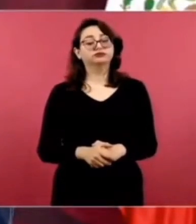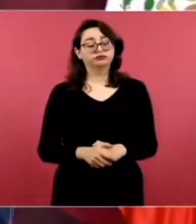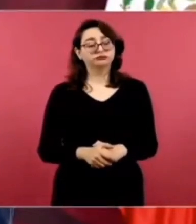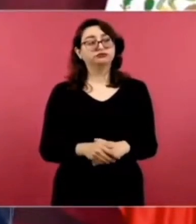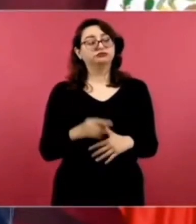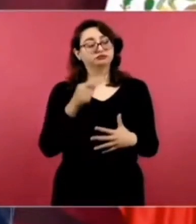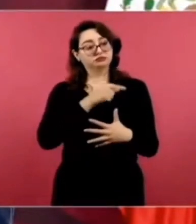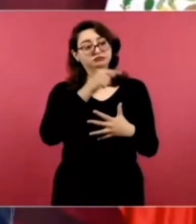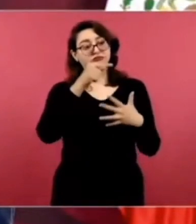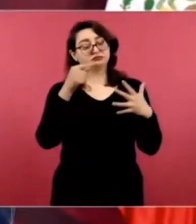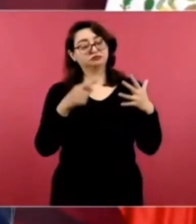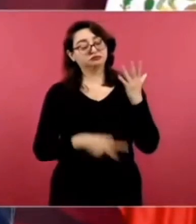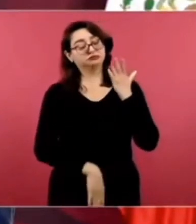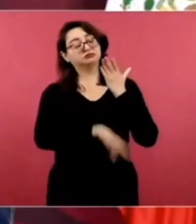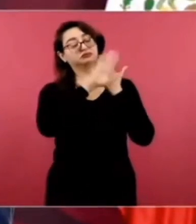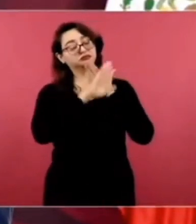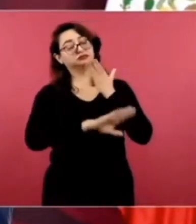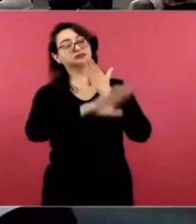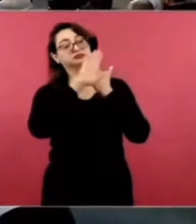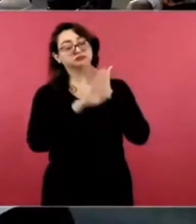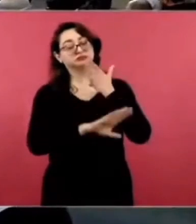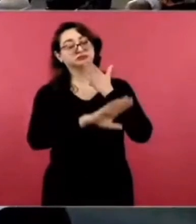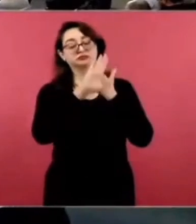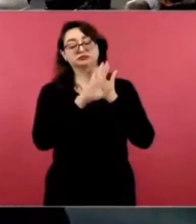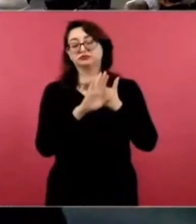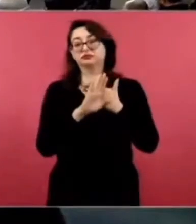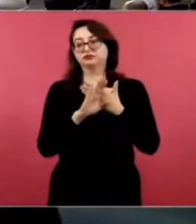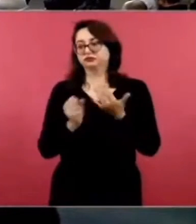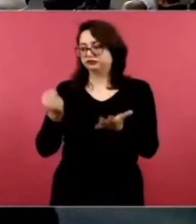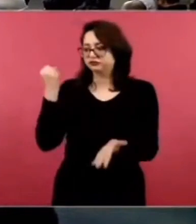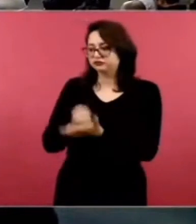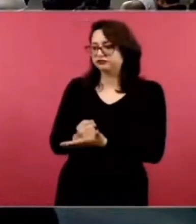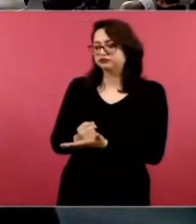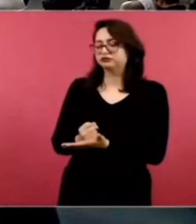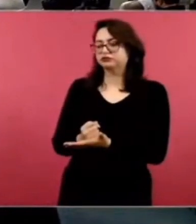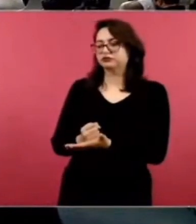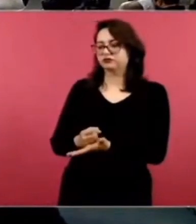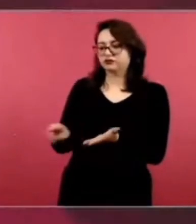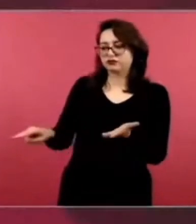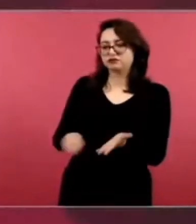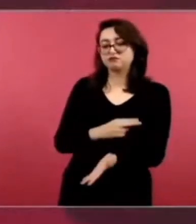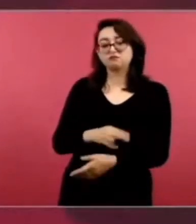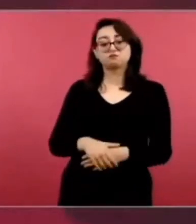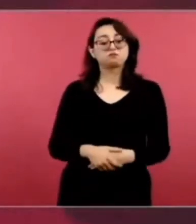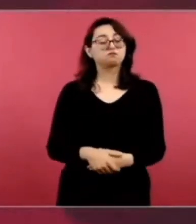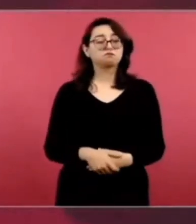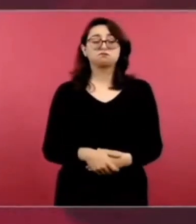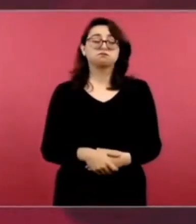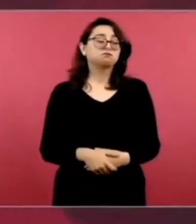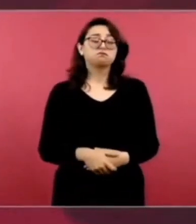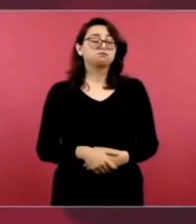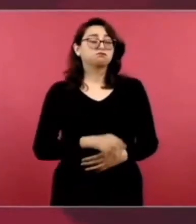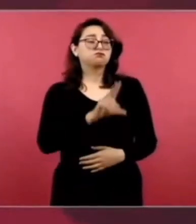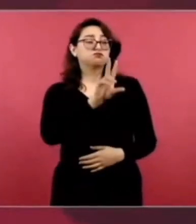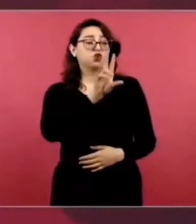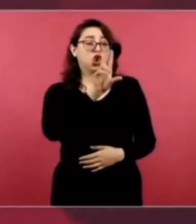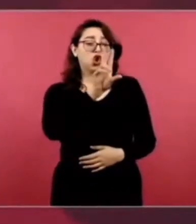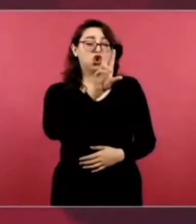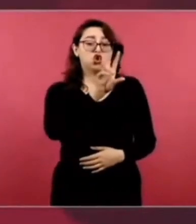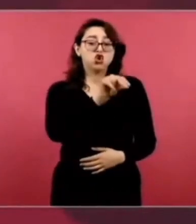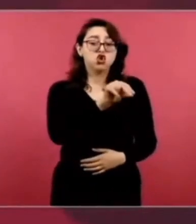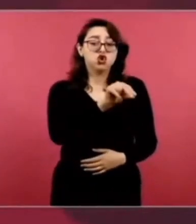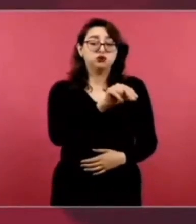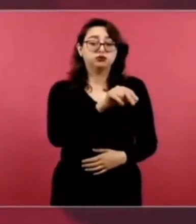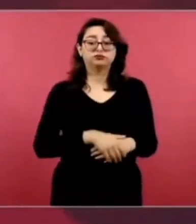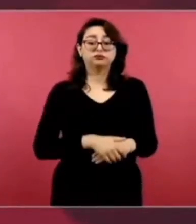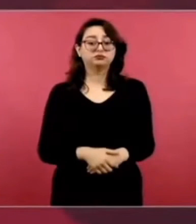Muchas cosas en contra, si no aceptábamos. Y dijimos, no, no aceptamos. Se rompieron